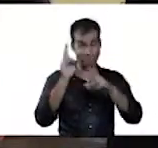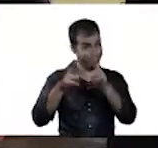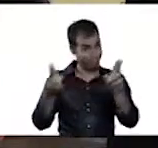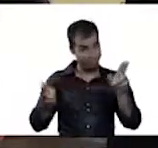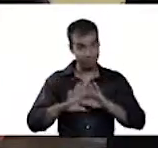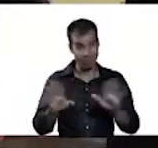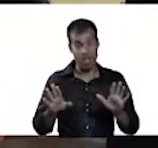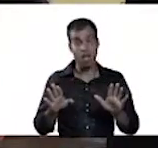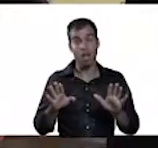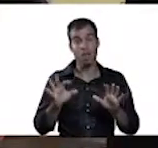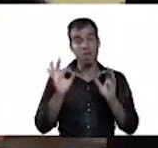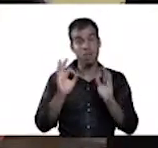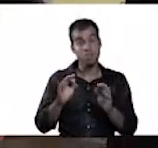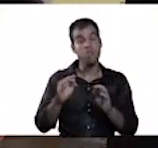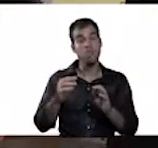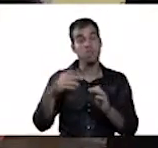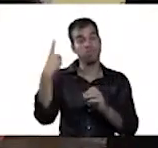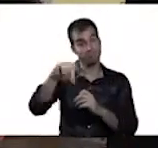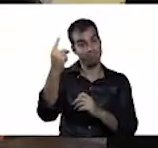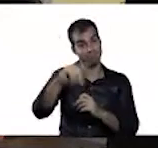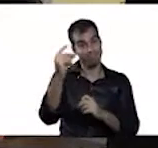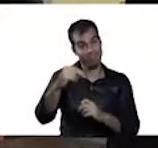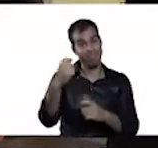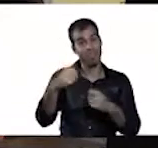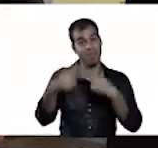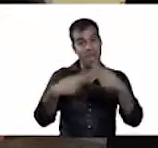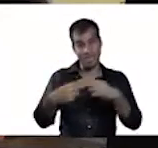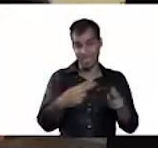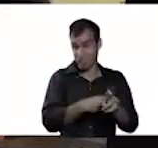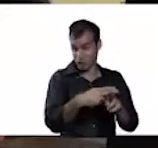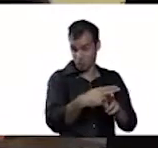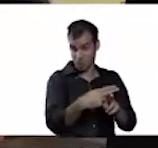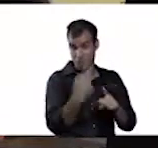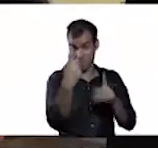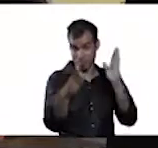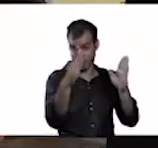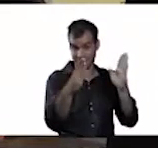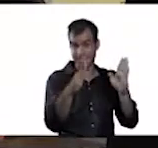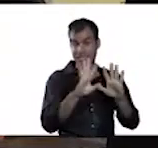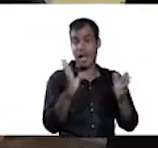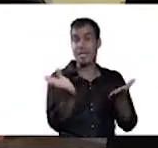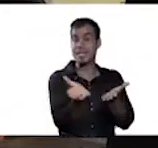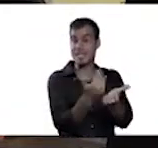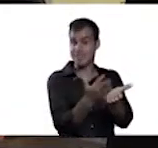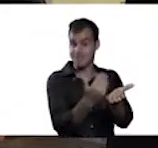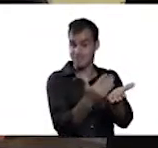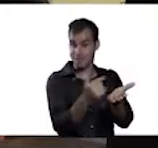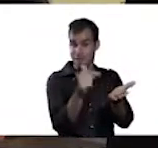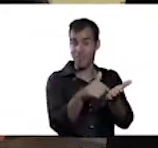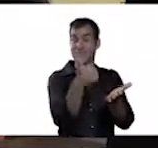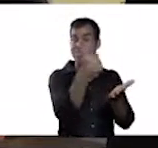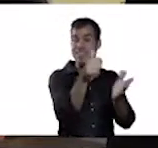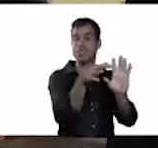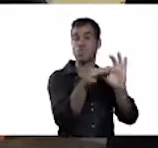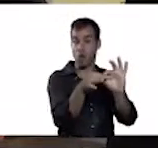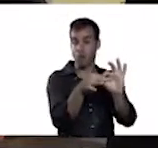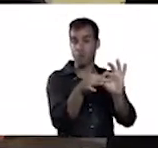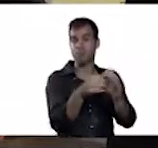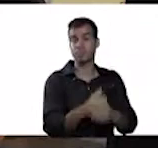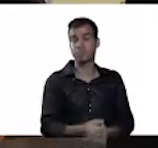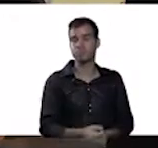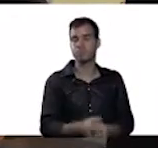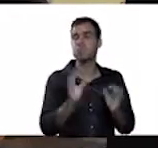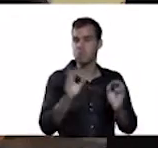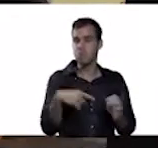así como las actividades a realizar de historia contemporánea del primer semestre, se encuentran en el libro de texto de 10º grado, que es el que